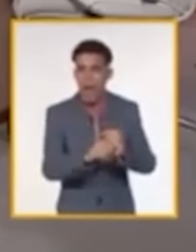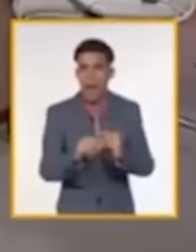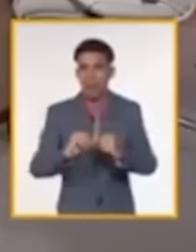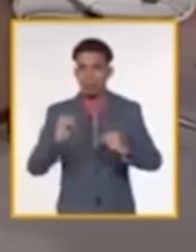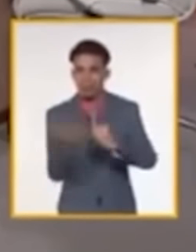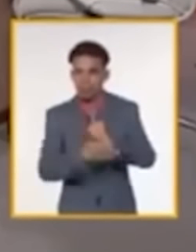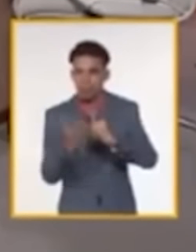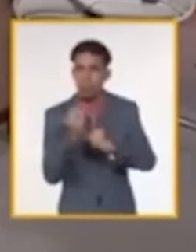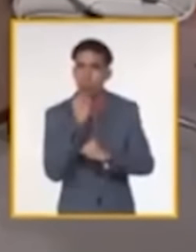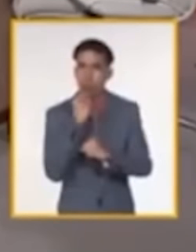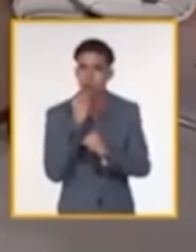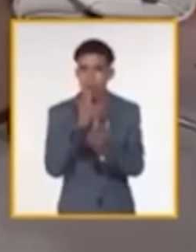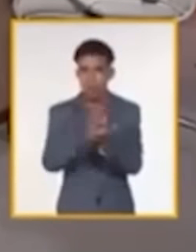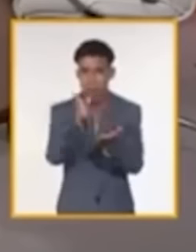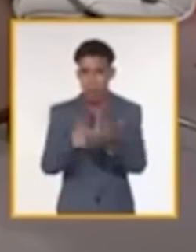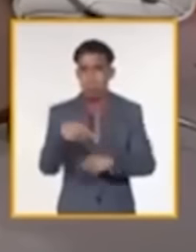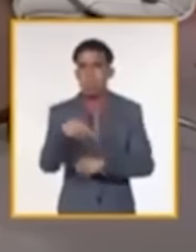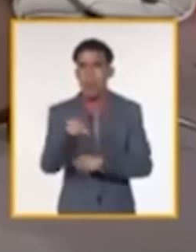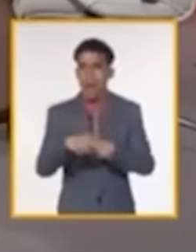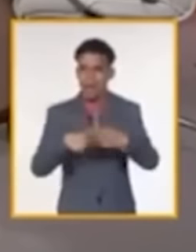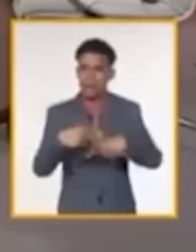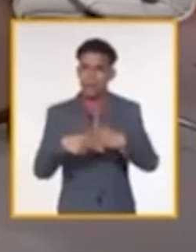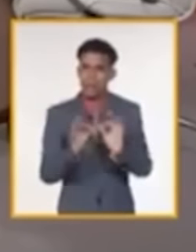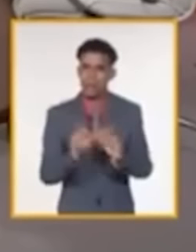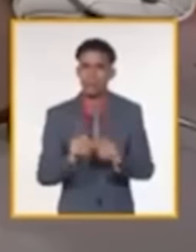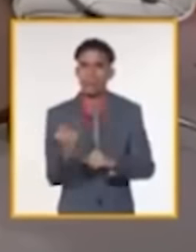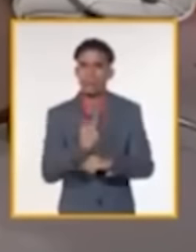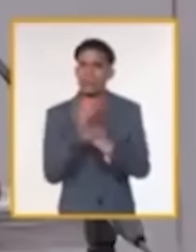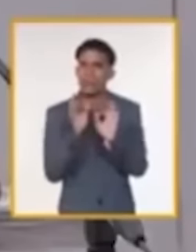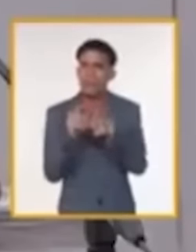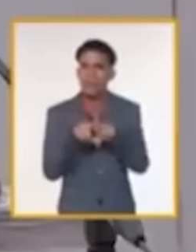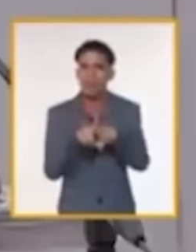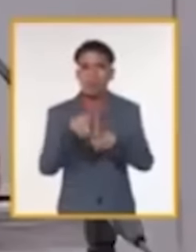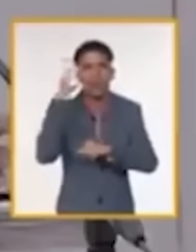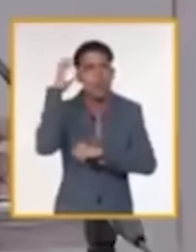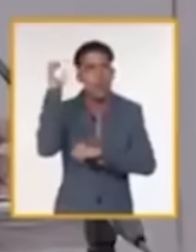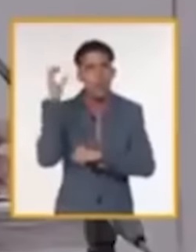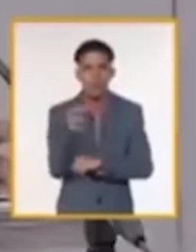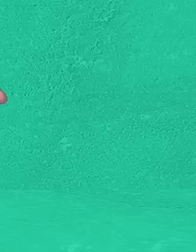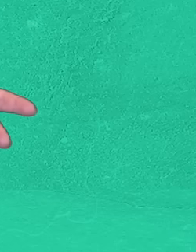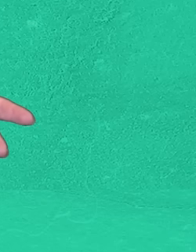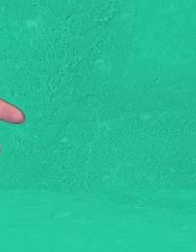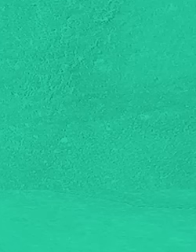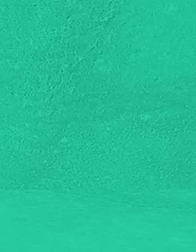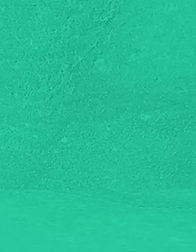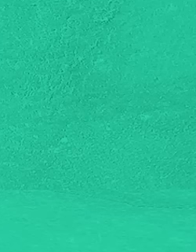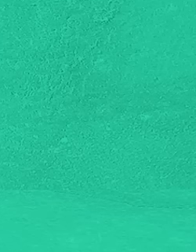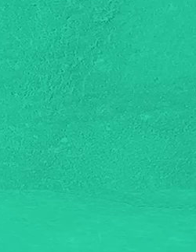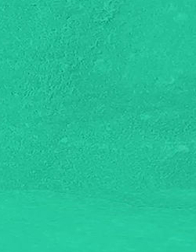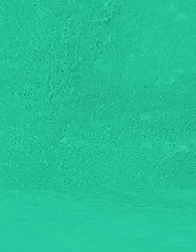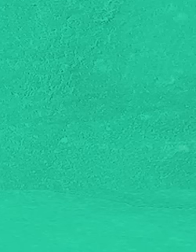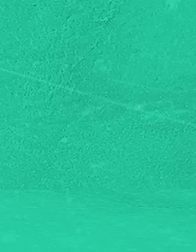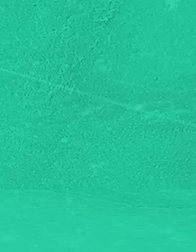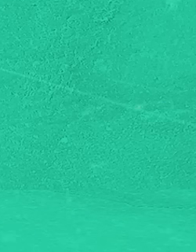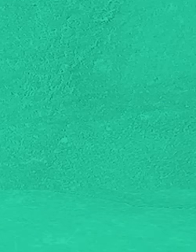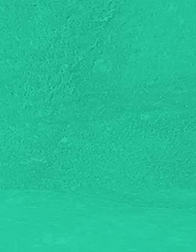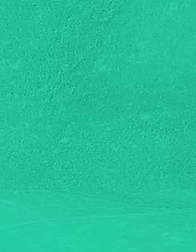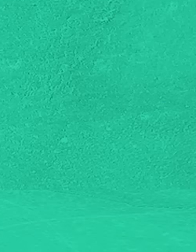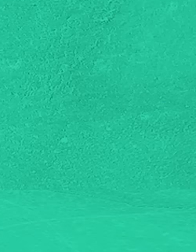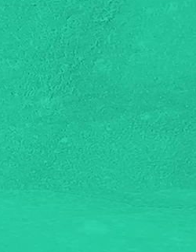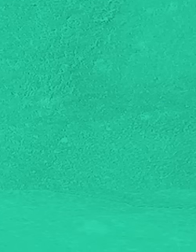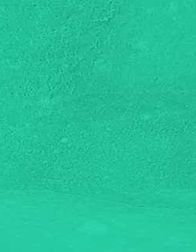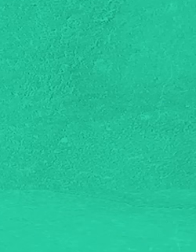nosotros estamos muy unidos a todas las tareas que son prioridad de gobierno, de partido. Tal parece que ha cambiado el concepto de la escuela